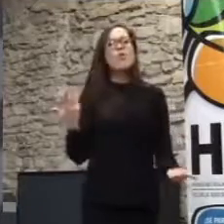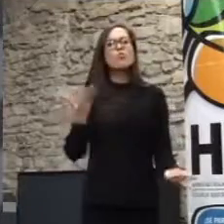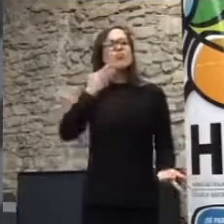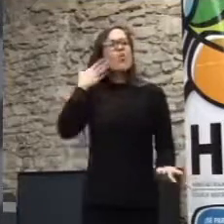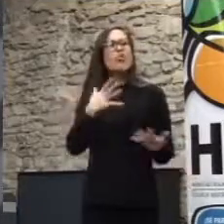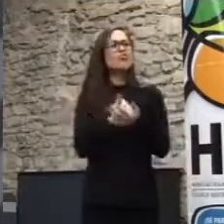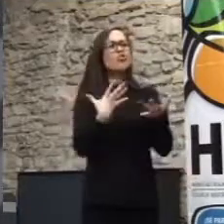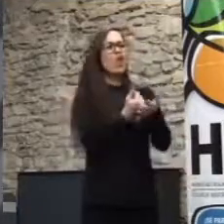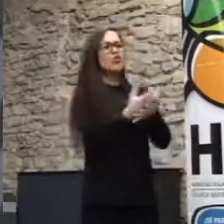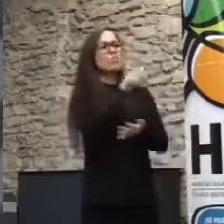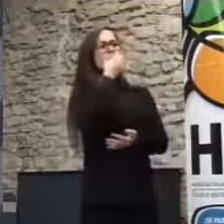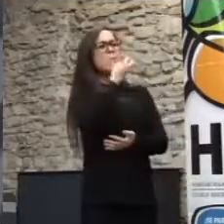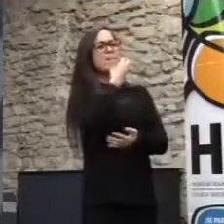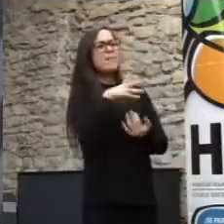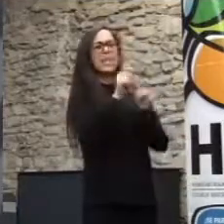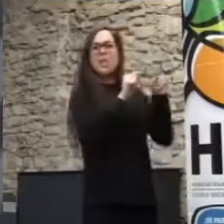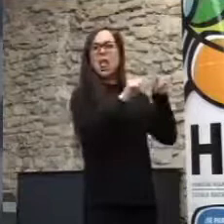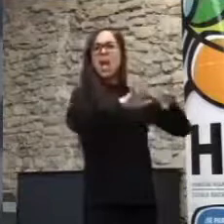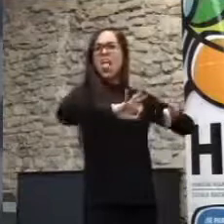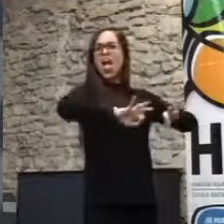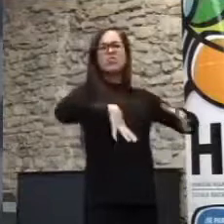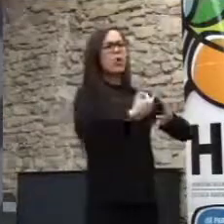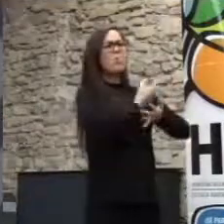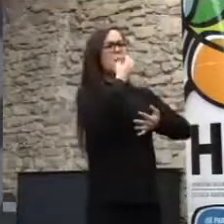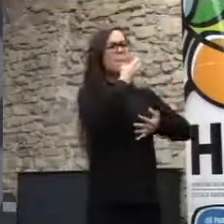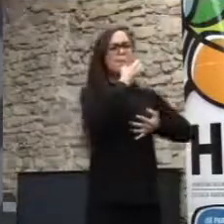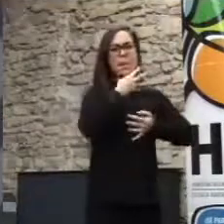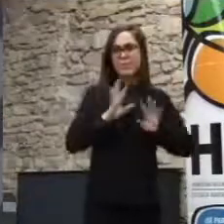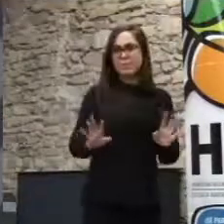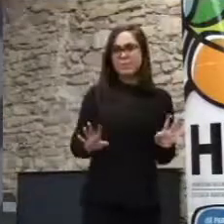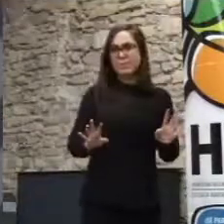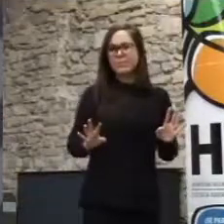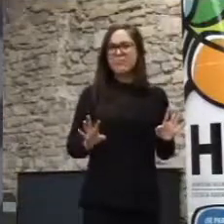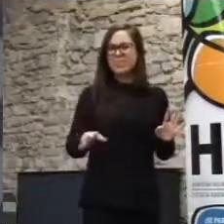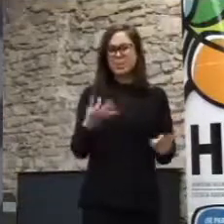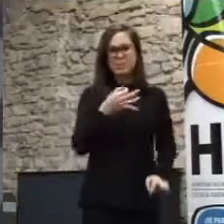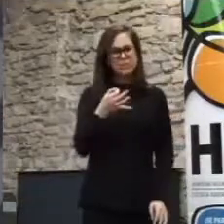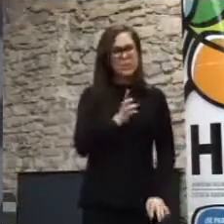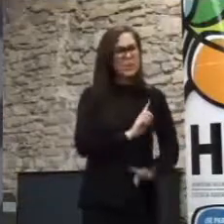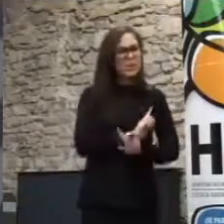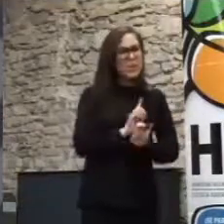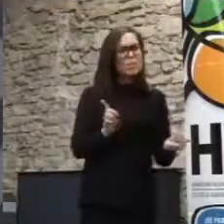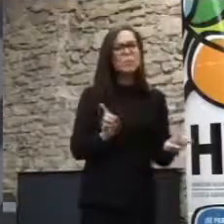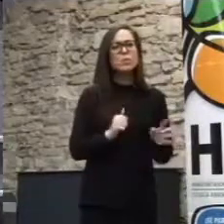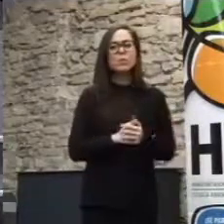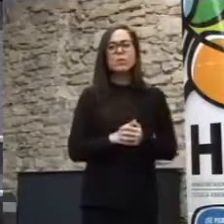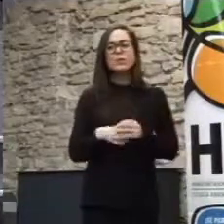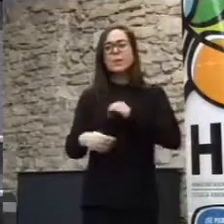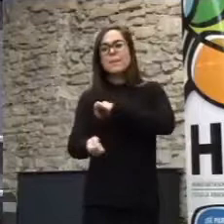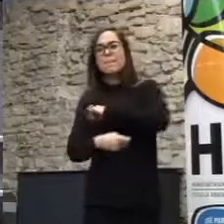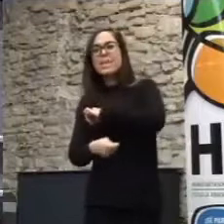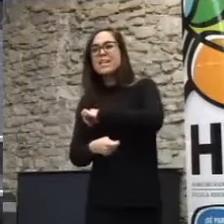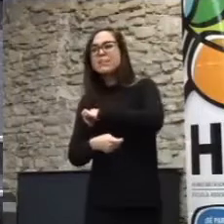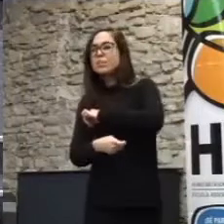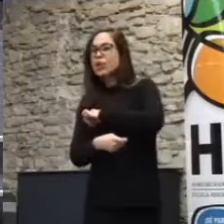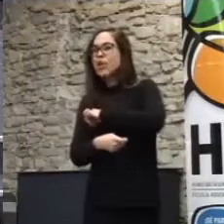parece bien, nadie critica nada, bueno, pues eso que tampoco es ideal, yo creo, ¿no? En Vitoria sí que tenemos una dimensión